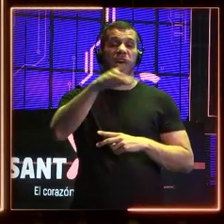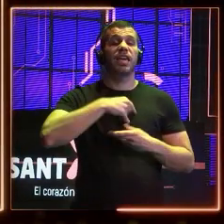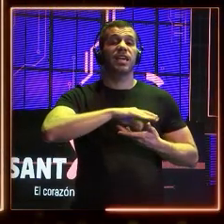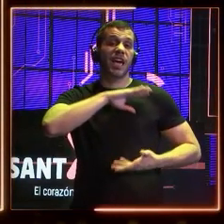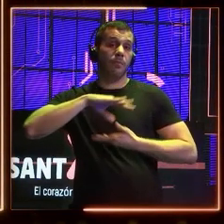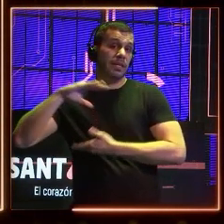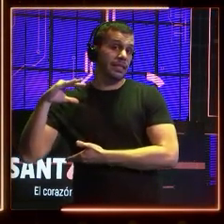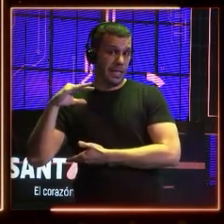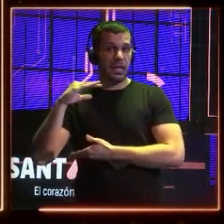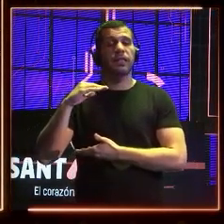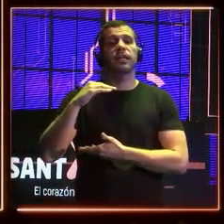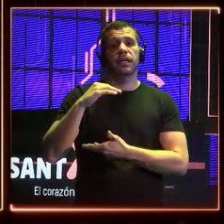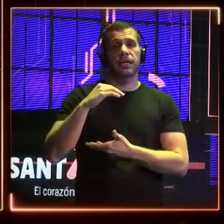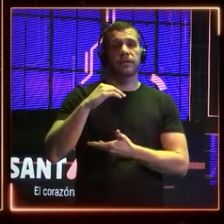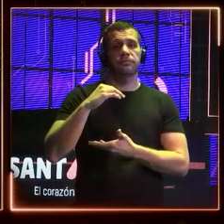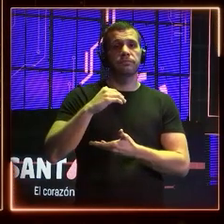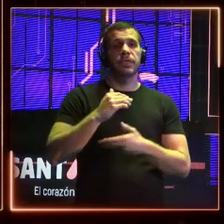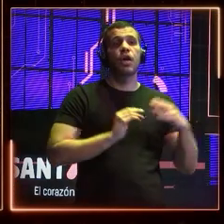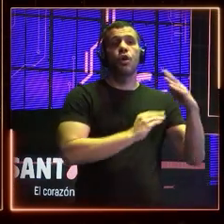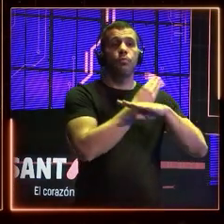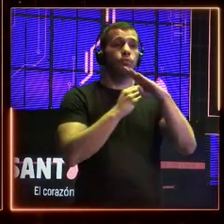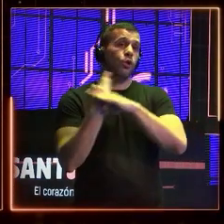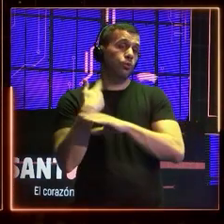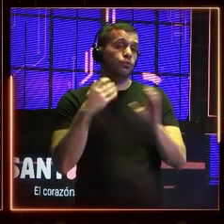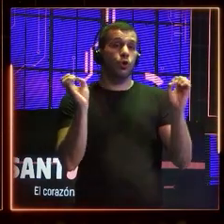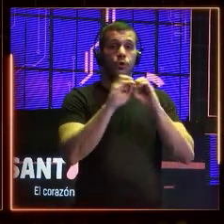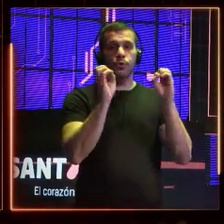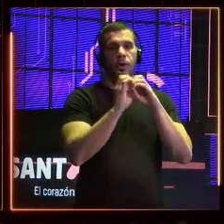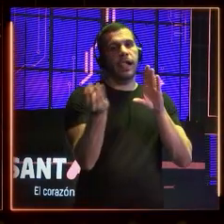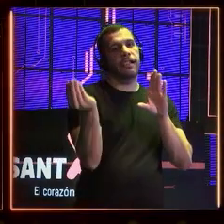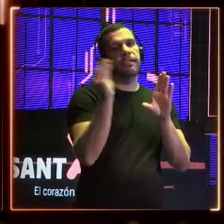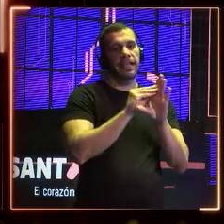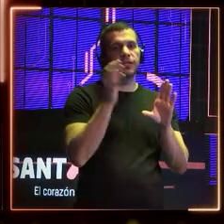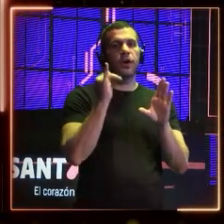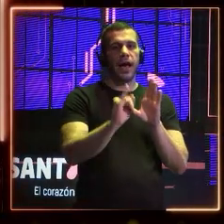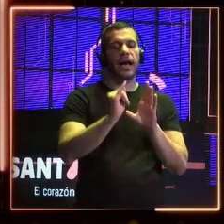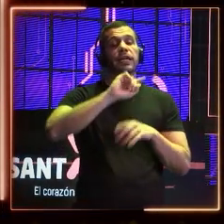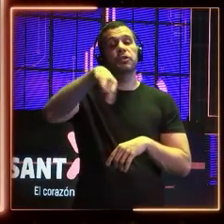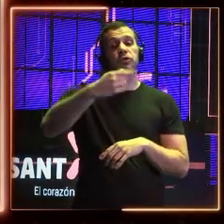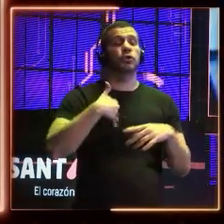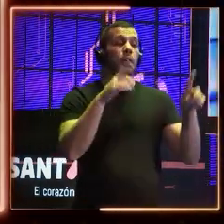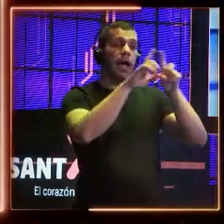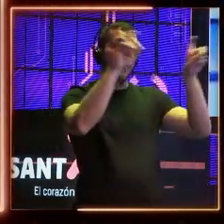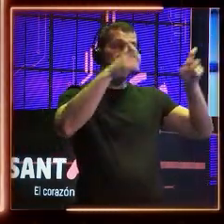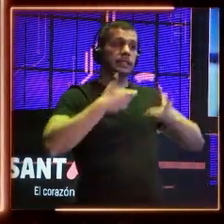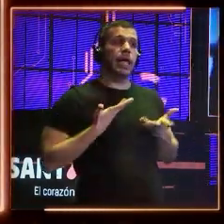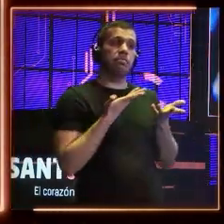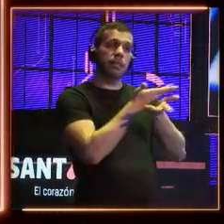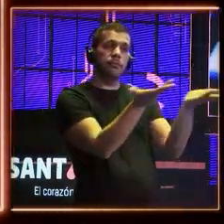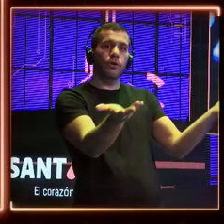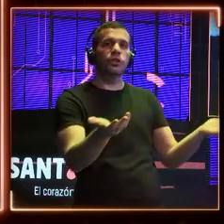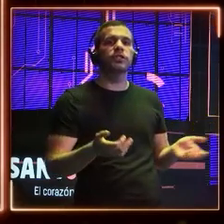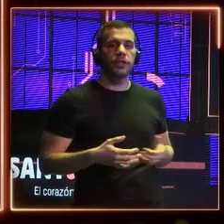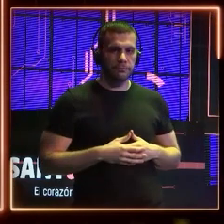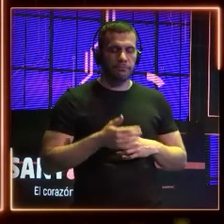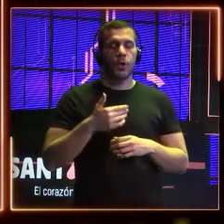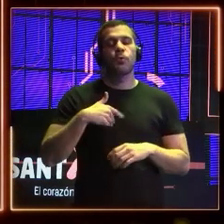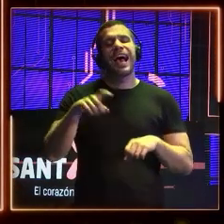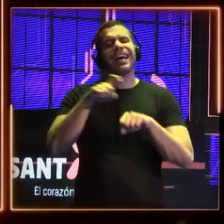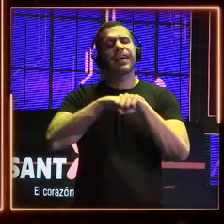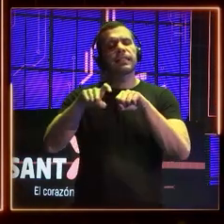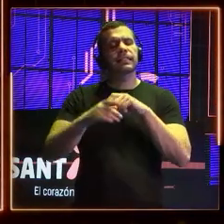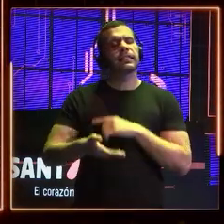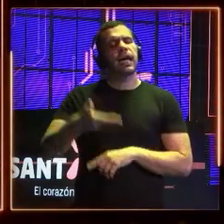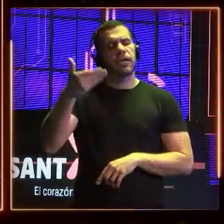tener utilizando dentro de los productos de de Google y que ponemos a disposición de las empresas tiene una característica muy interesante y es